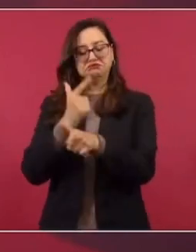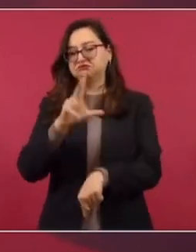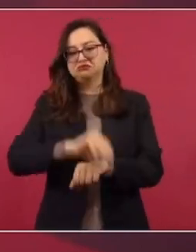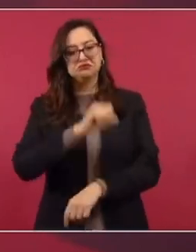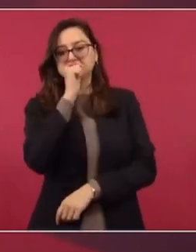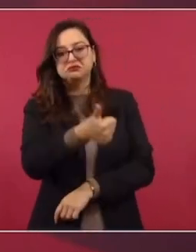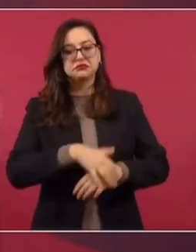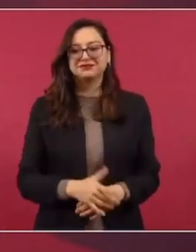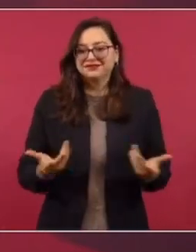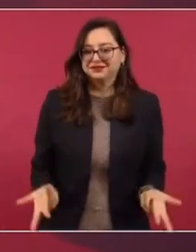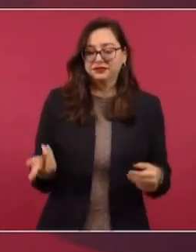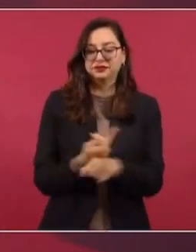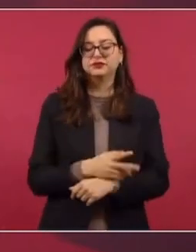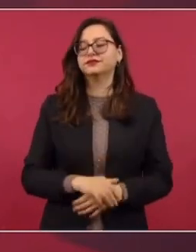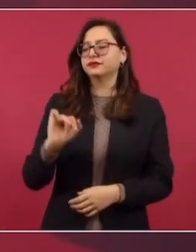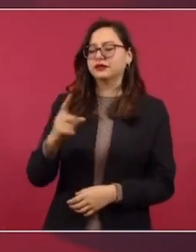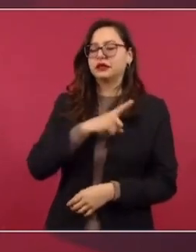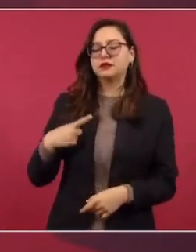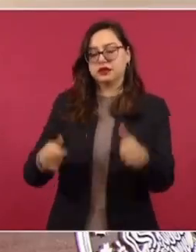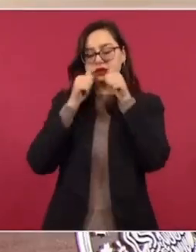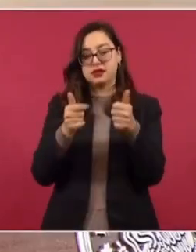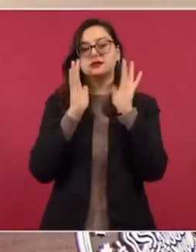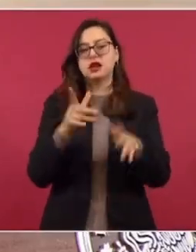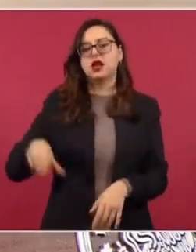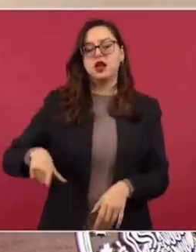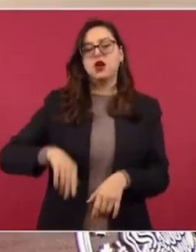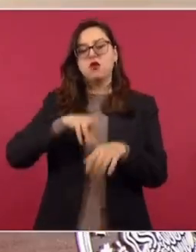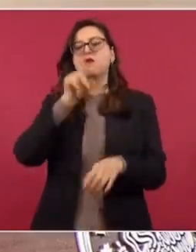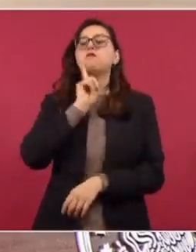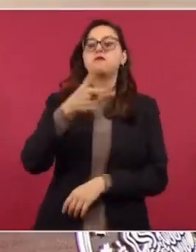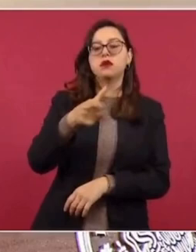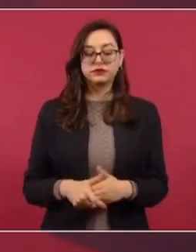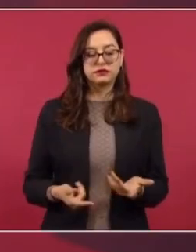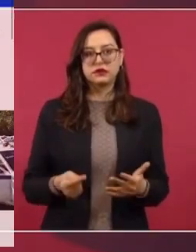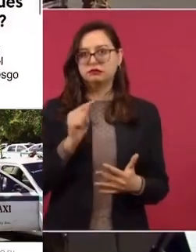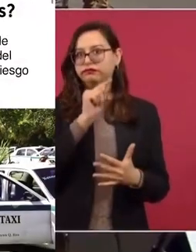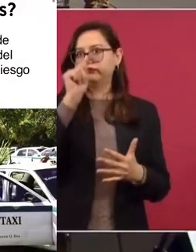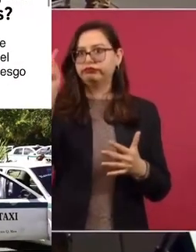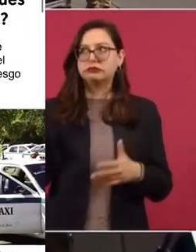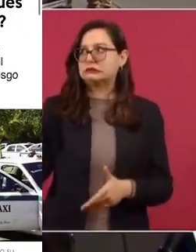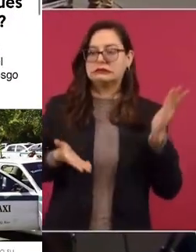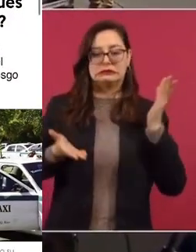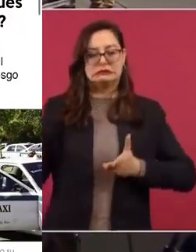está atendiéndolo la gobernadora de Quintana Roo, y le tenemos, repito, confianza a Mar. Entonces,